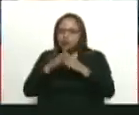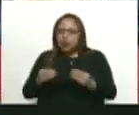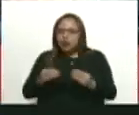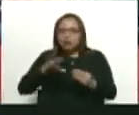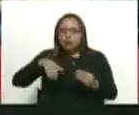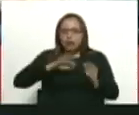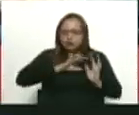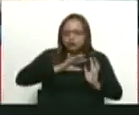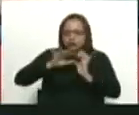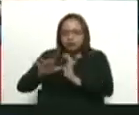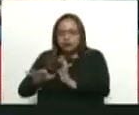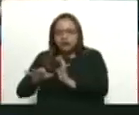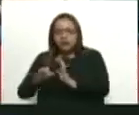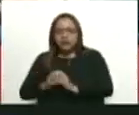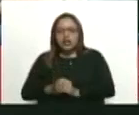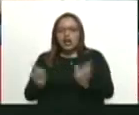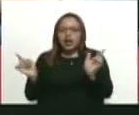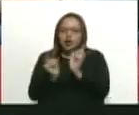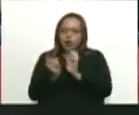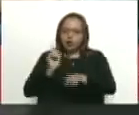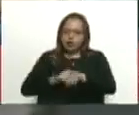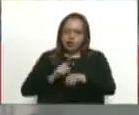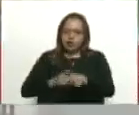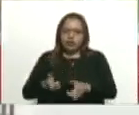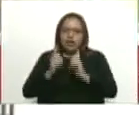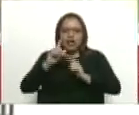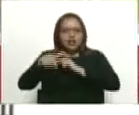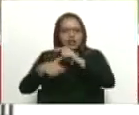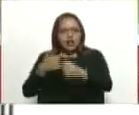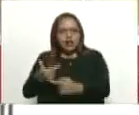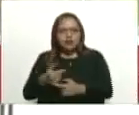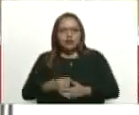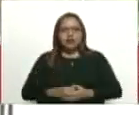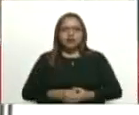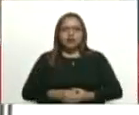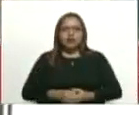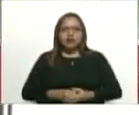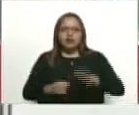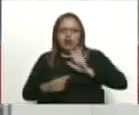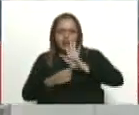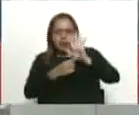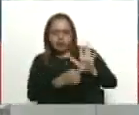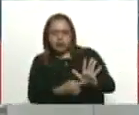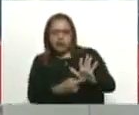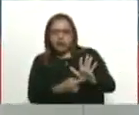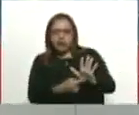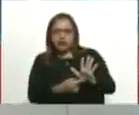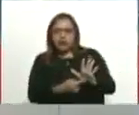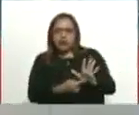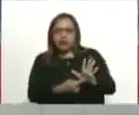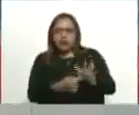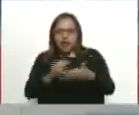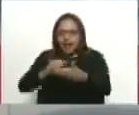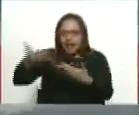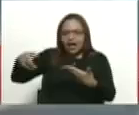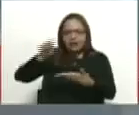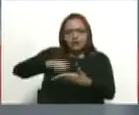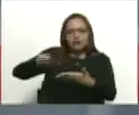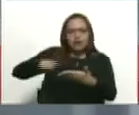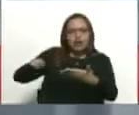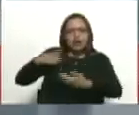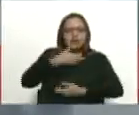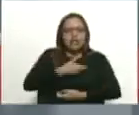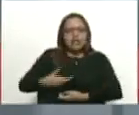venir en el menor tiempo posible después que le presentamos la carta que escribió el